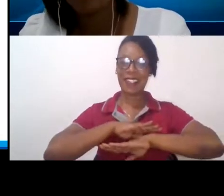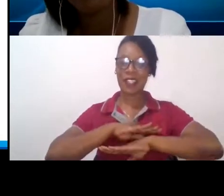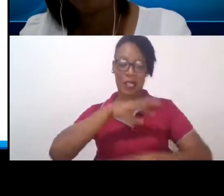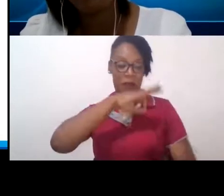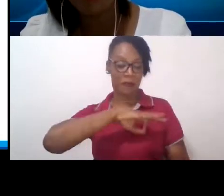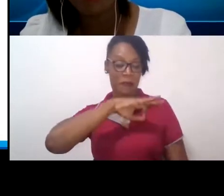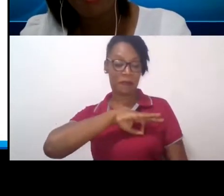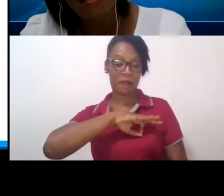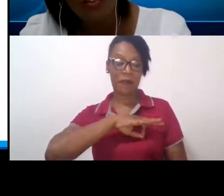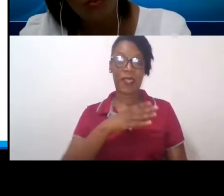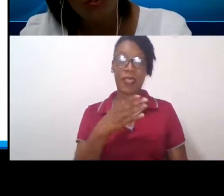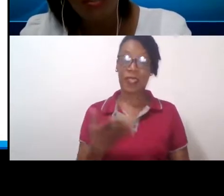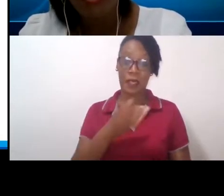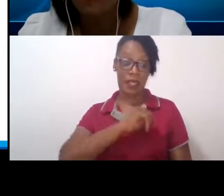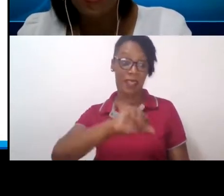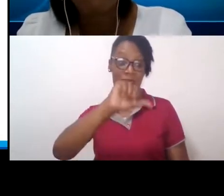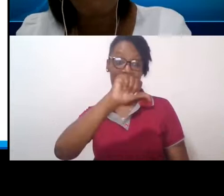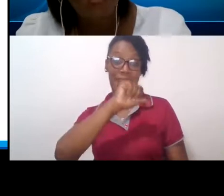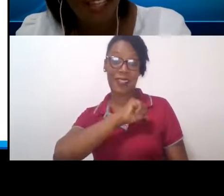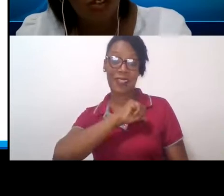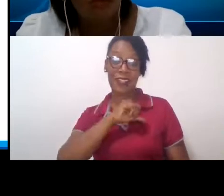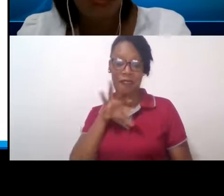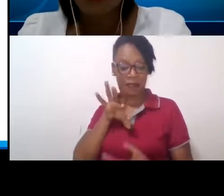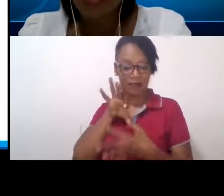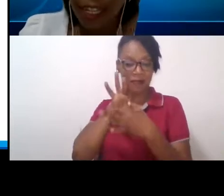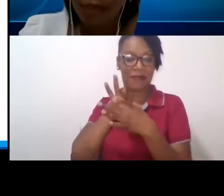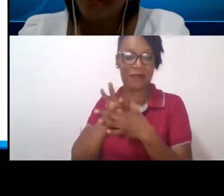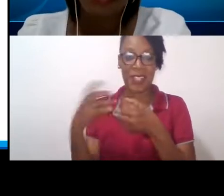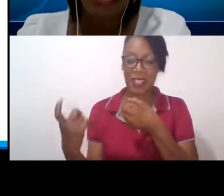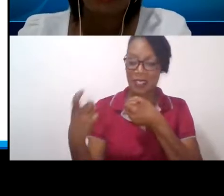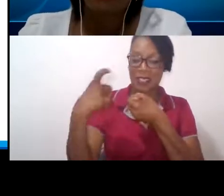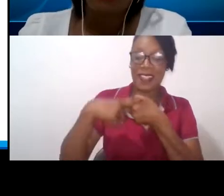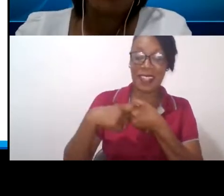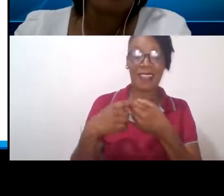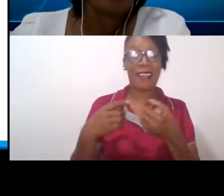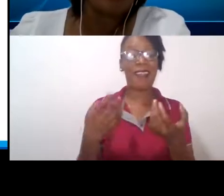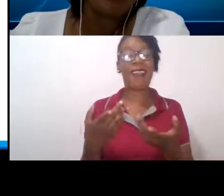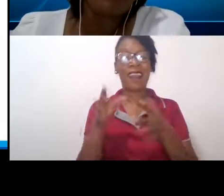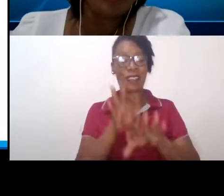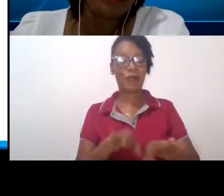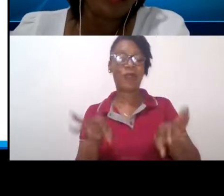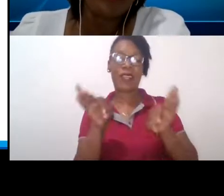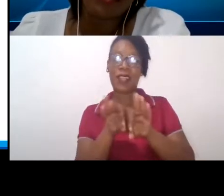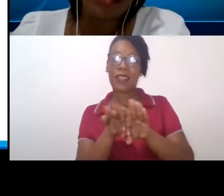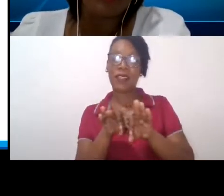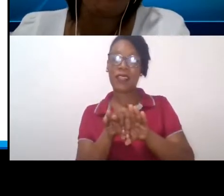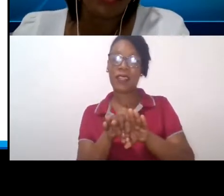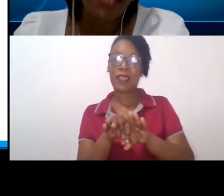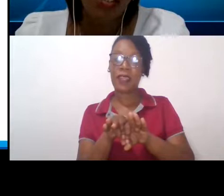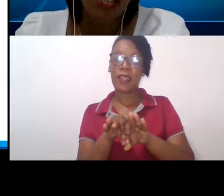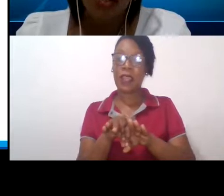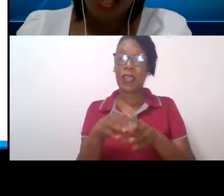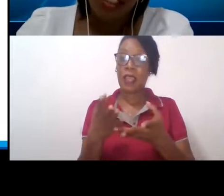nosotros una actitud de afiliación. Por eso es tan importante cuando nosotros estemos generando estrategias